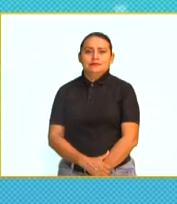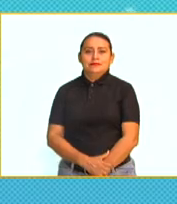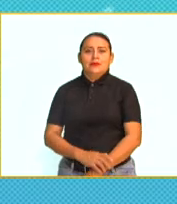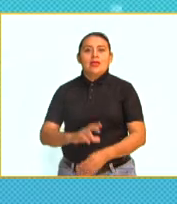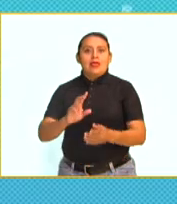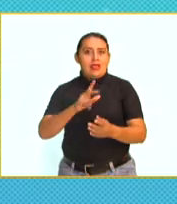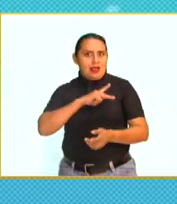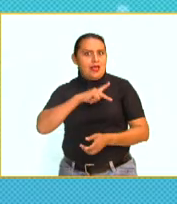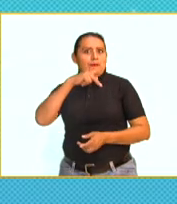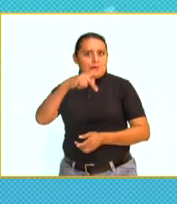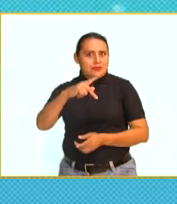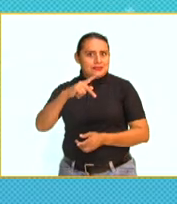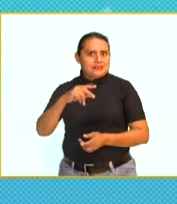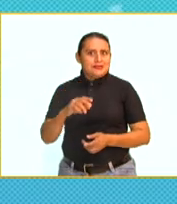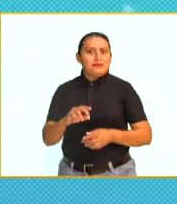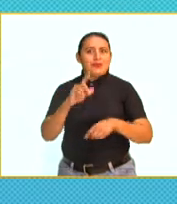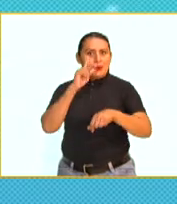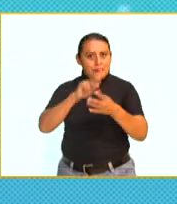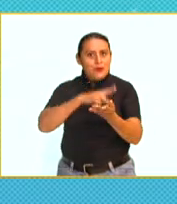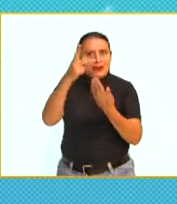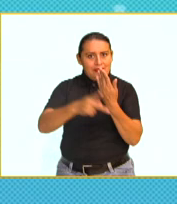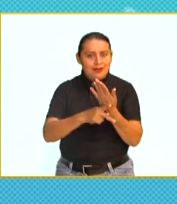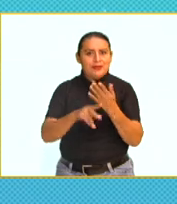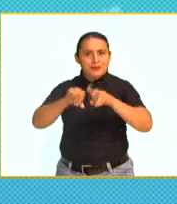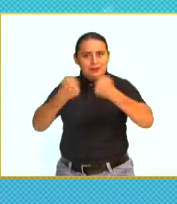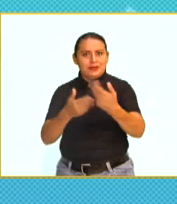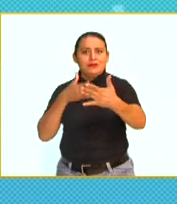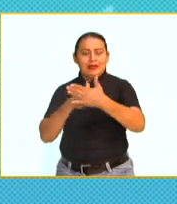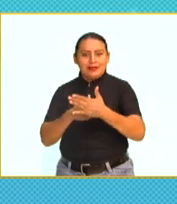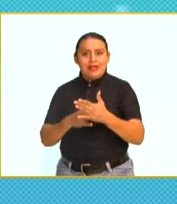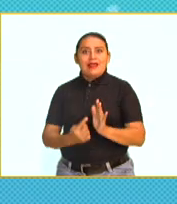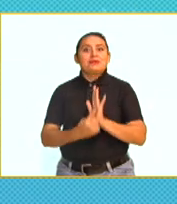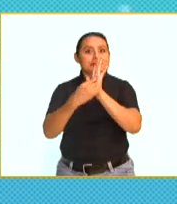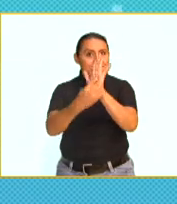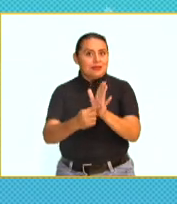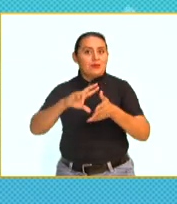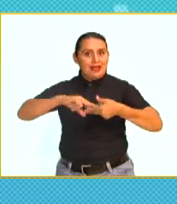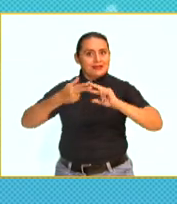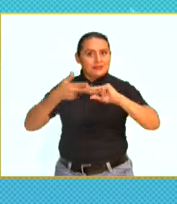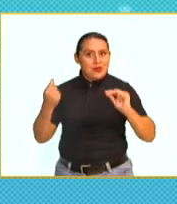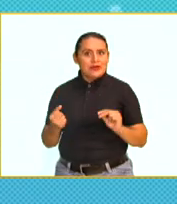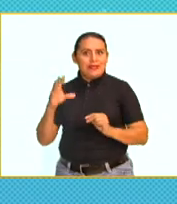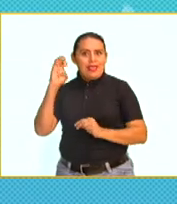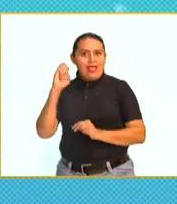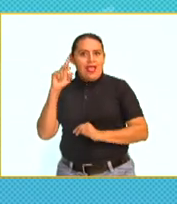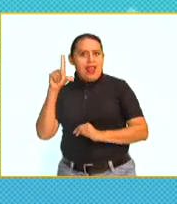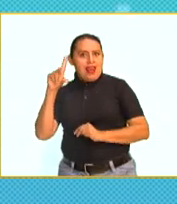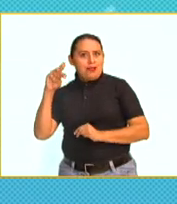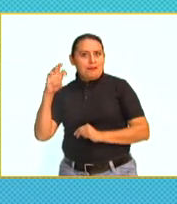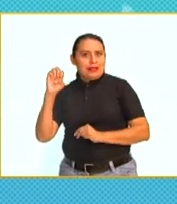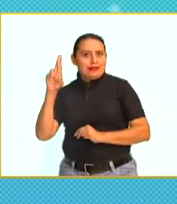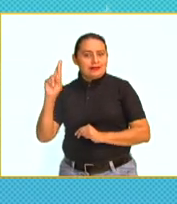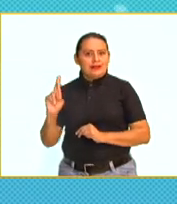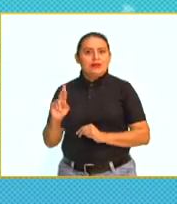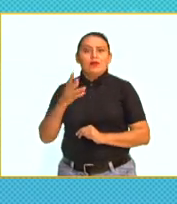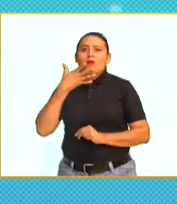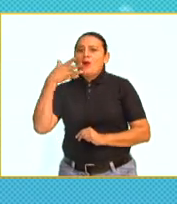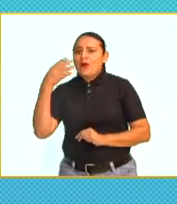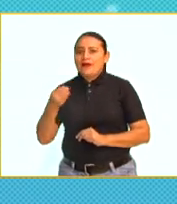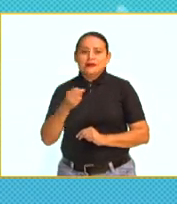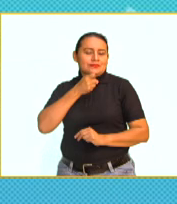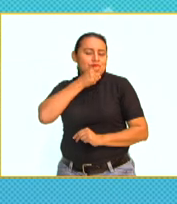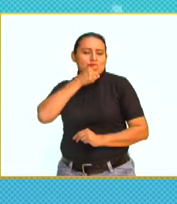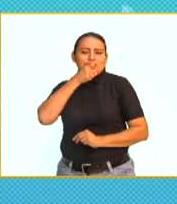En la próxima edición de Rompiendo Barreras, les presentaremos la historia de Elmer Umaña, un joven que le